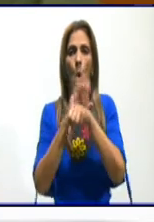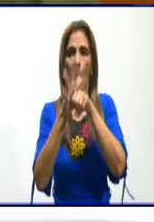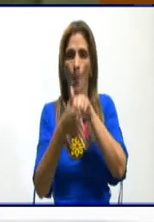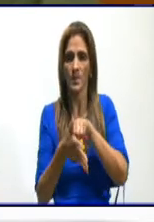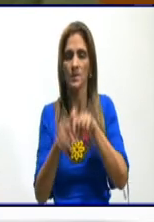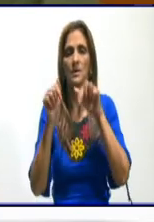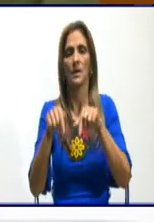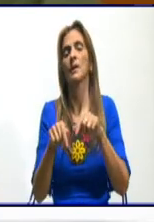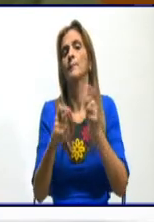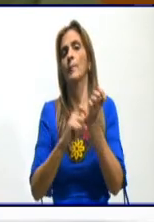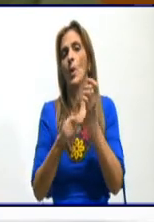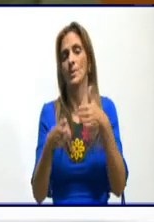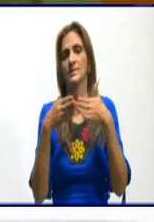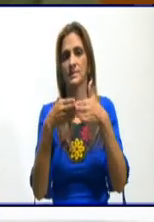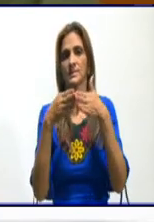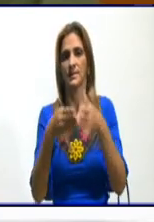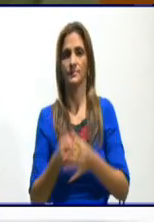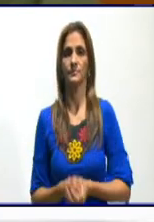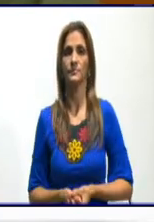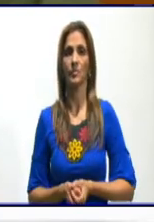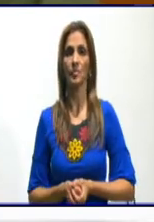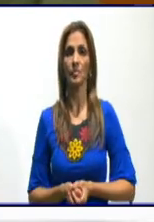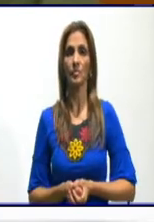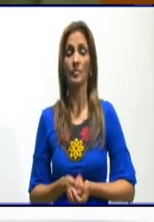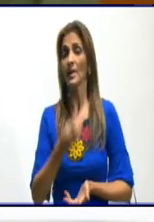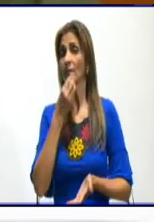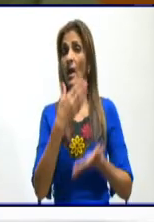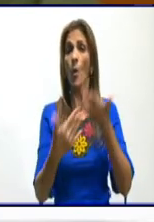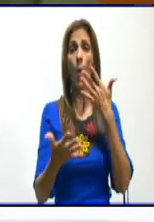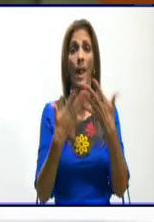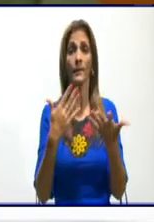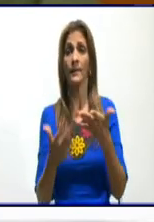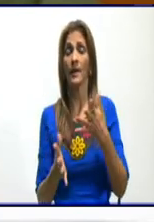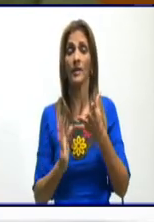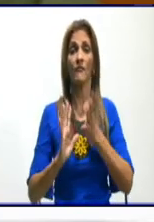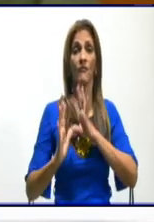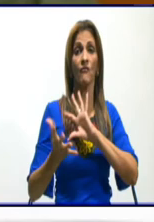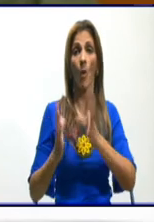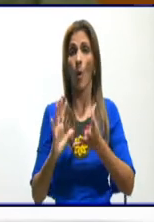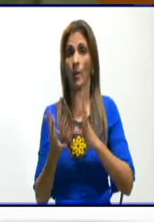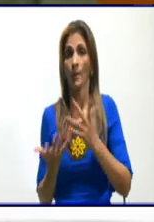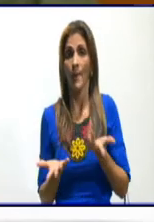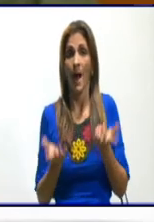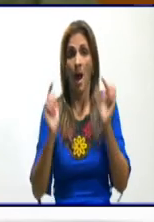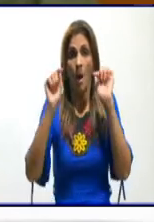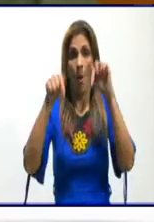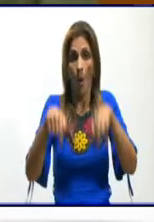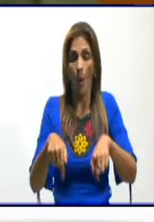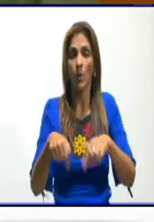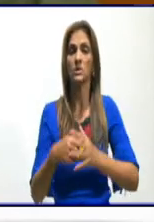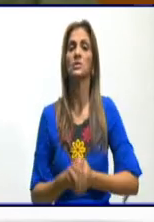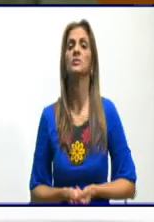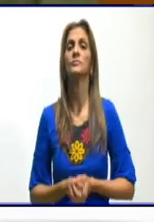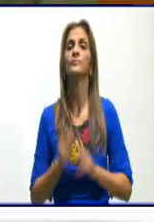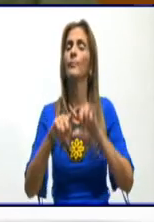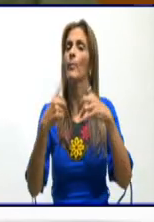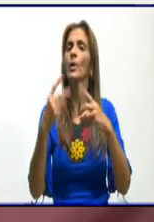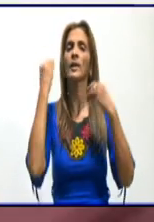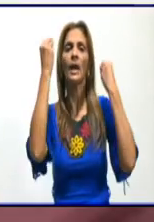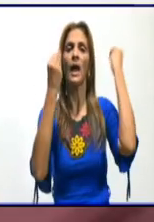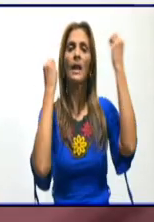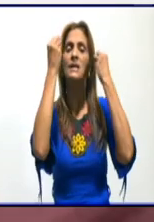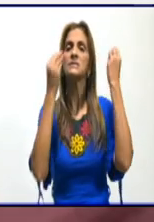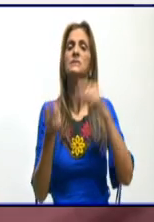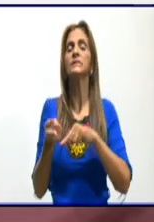provincia de cualquier manera el escenario de hoy a partir de análisis que hicimos ayer